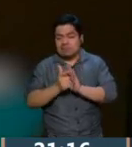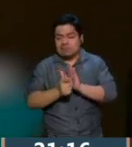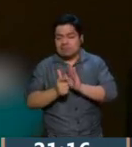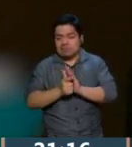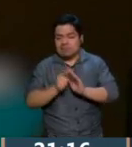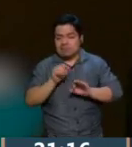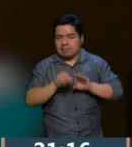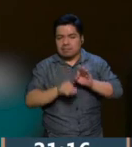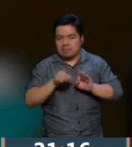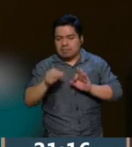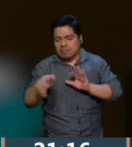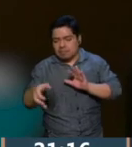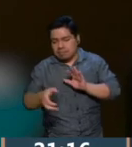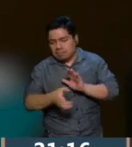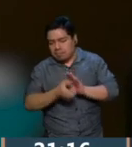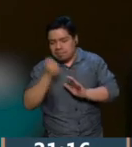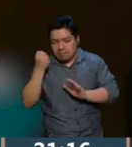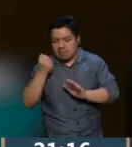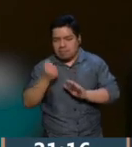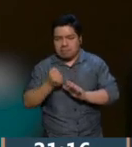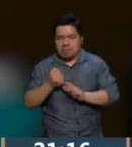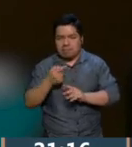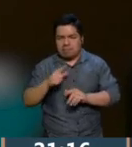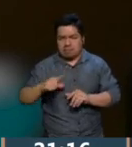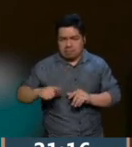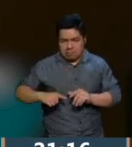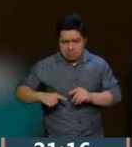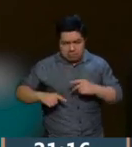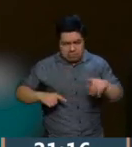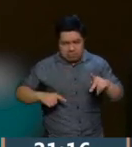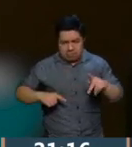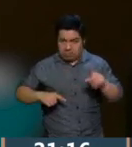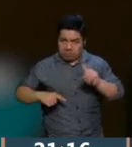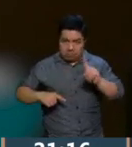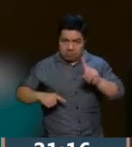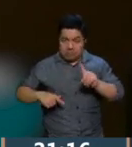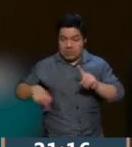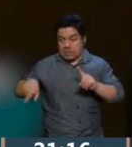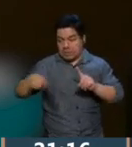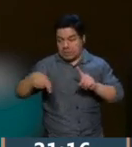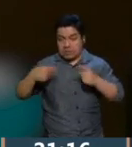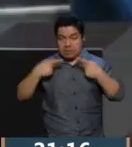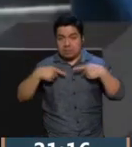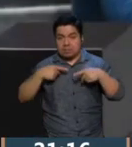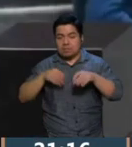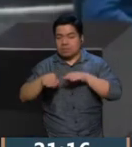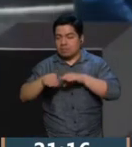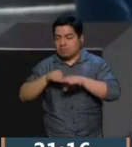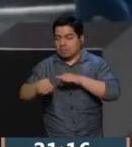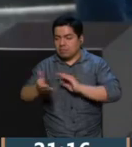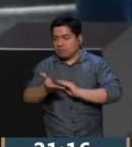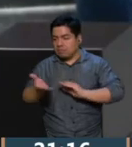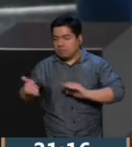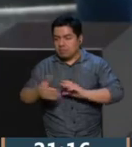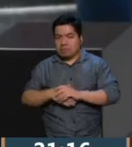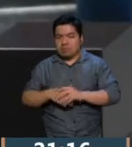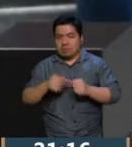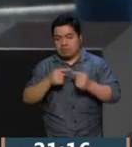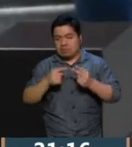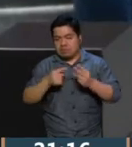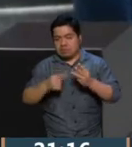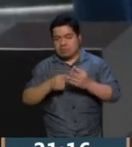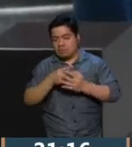tomar no le pertenecen al gobierno, son de las personas trabajadoras. Estos argumentos